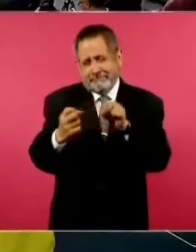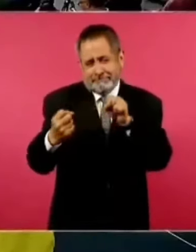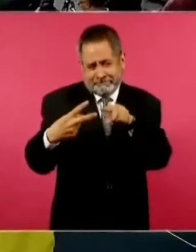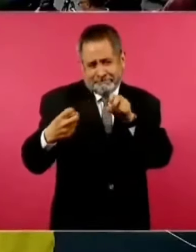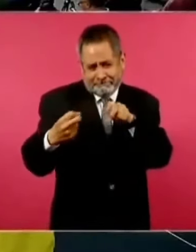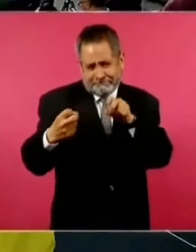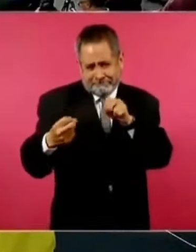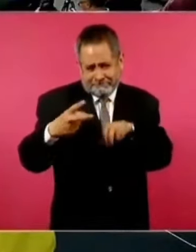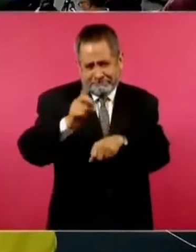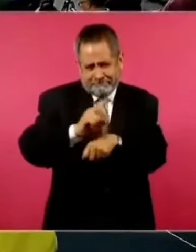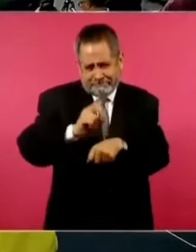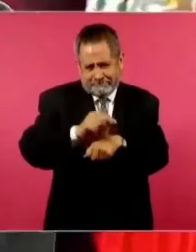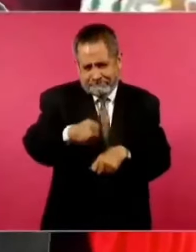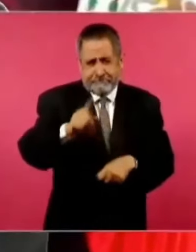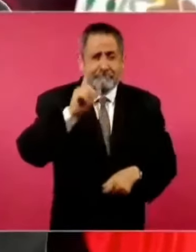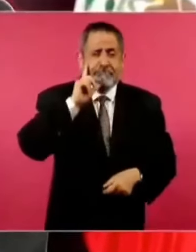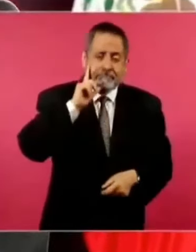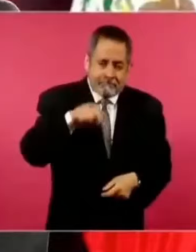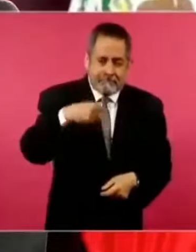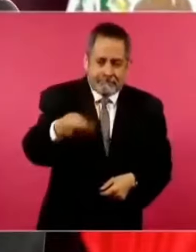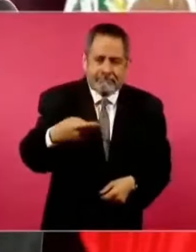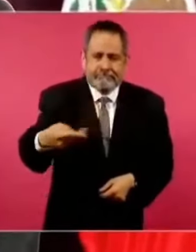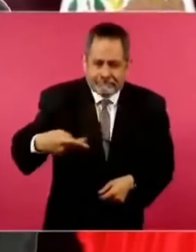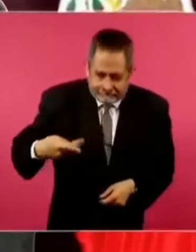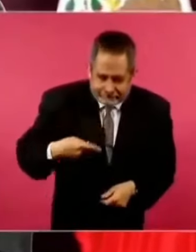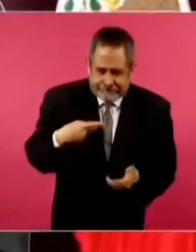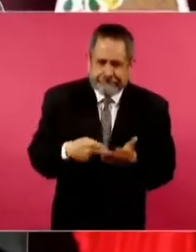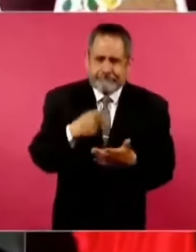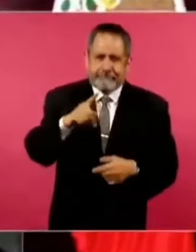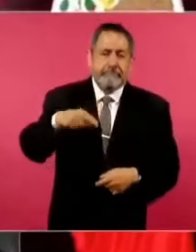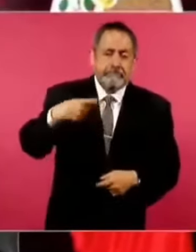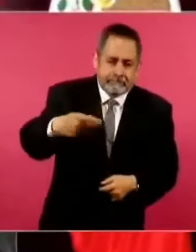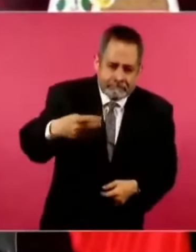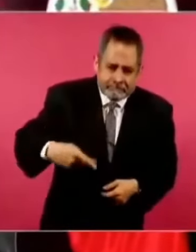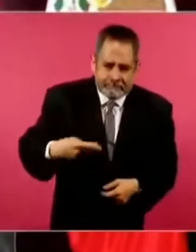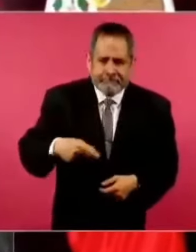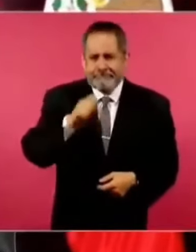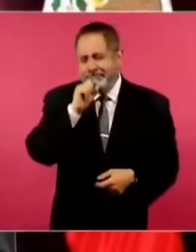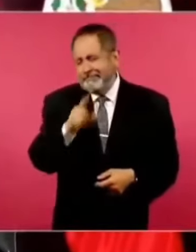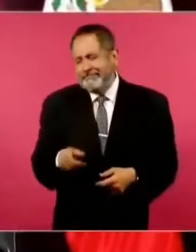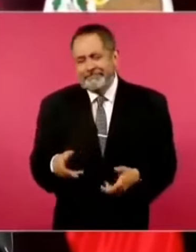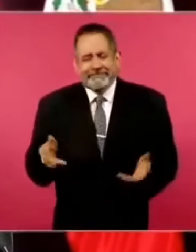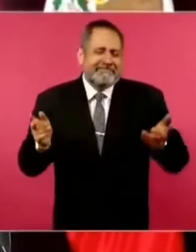todos los días. Mañana me van a volver a preguntar sobre eso. O sea,